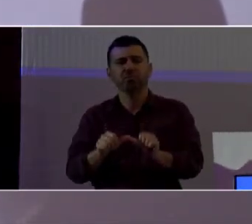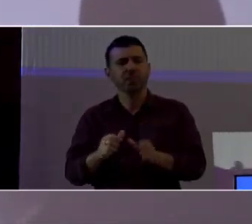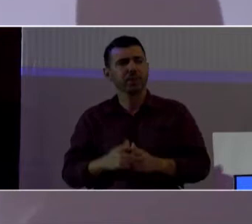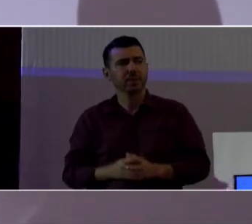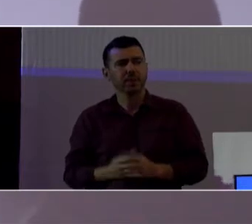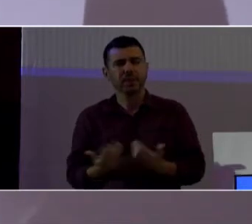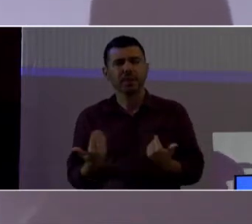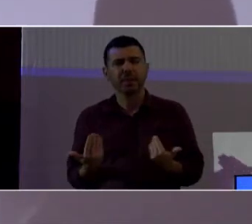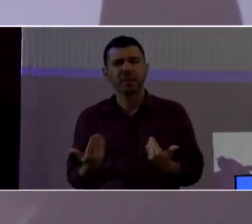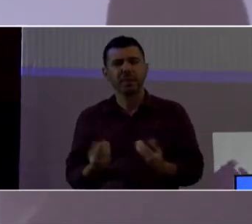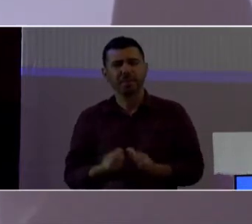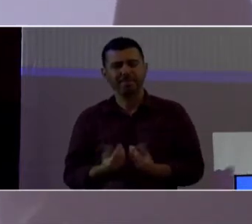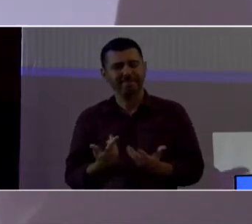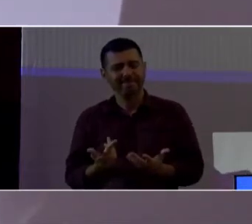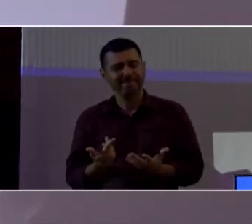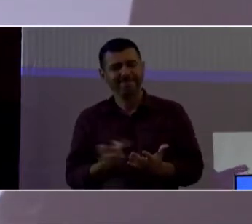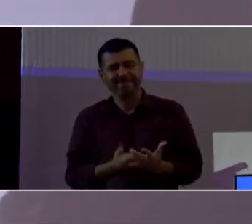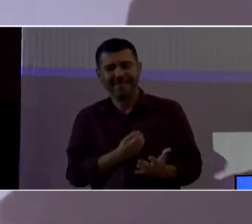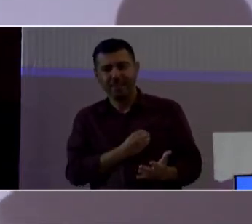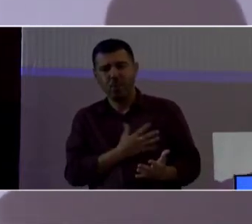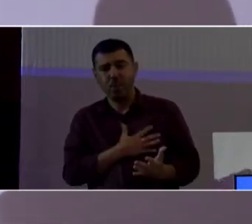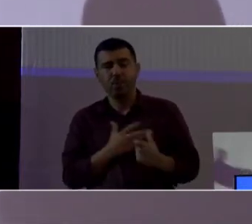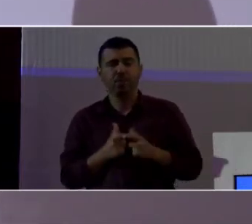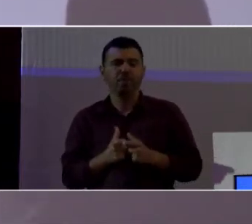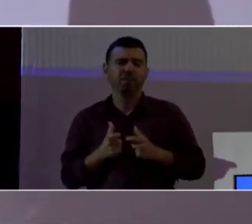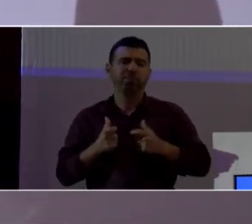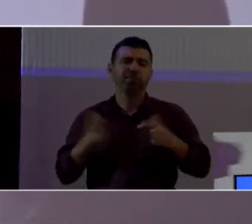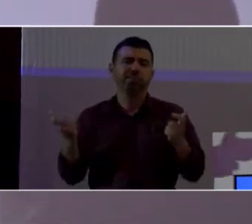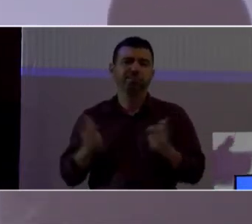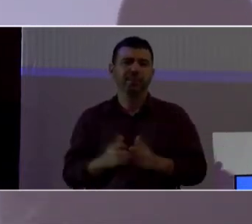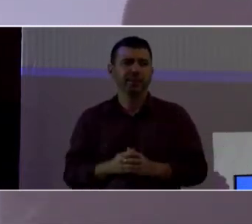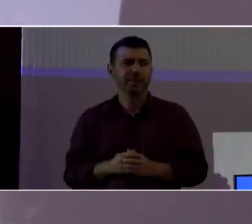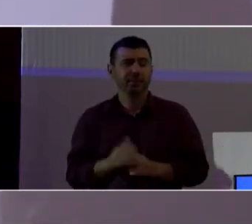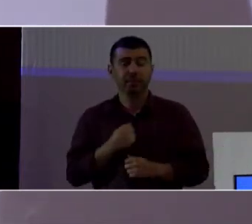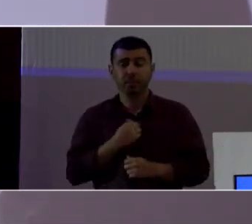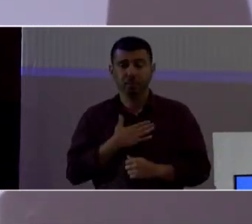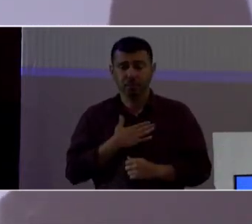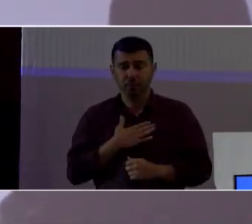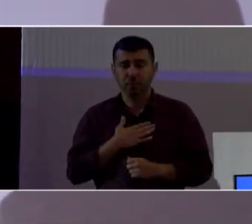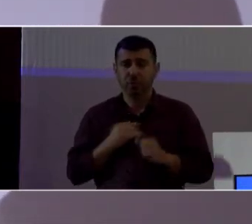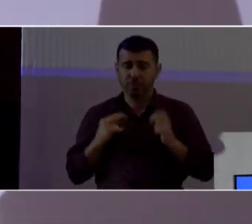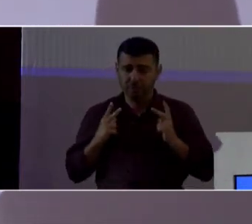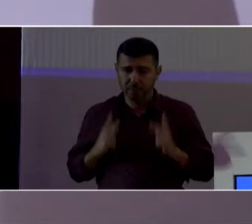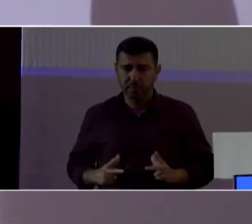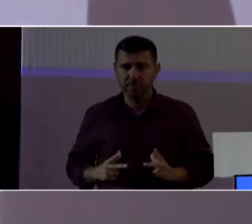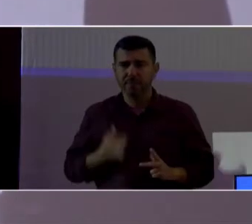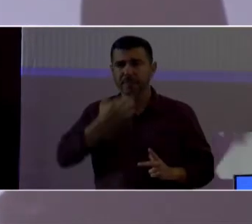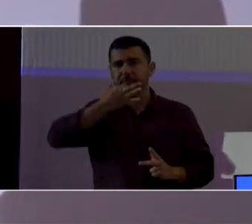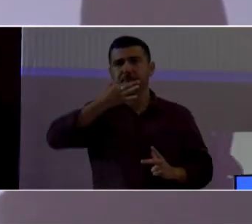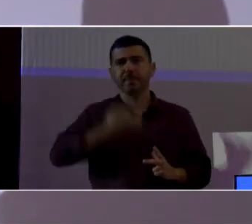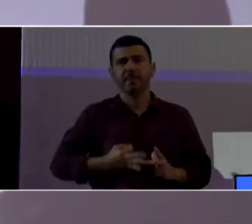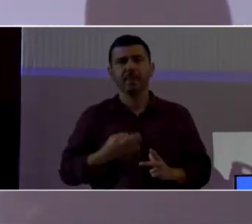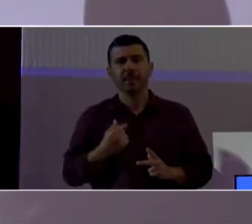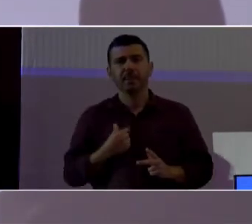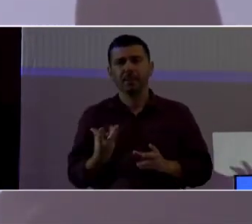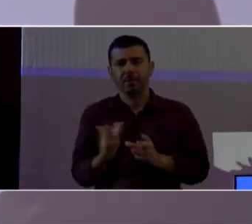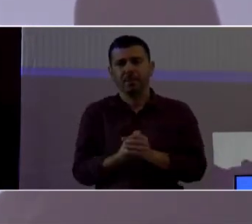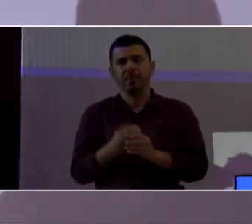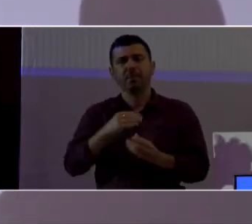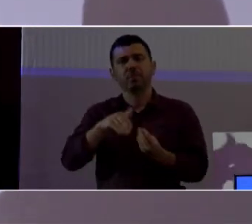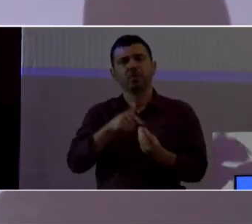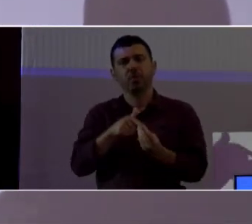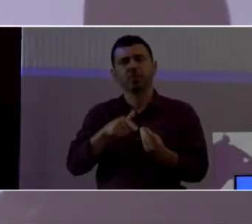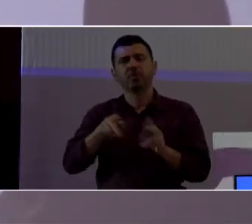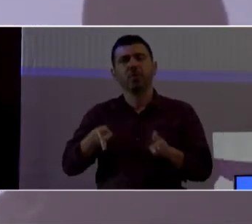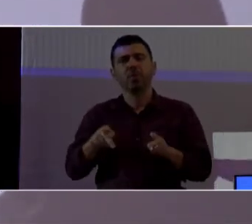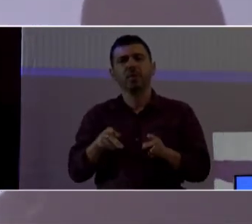para nosotros la gran oportunidad. Nosotros hacemos parte, yo personalmente y los integrantes de nuestra cooperativa, somos